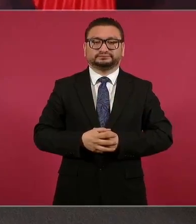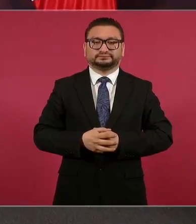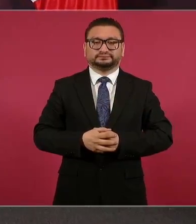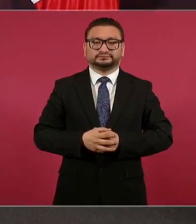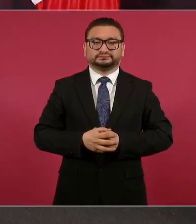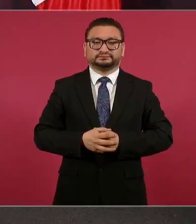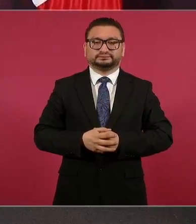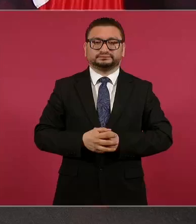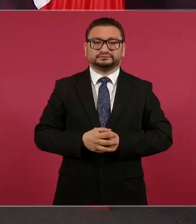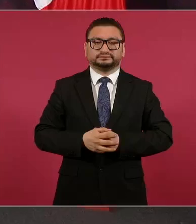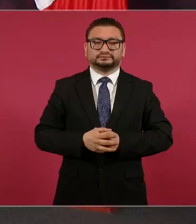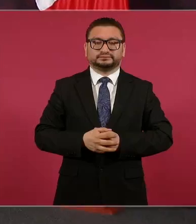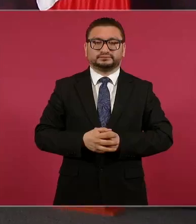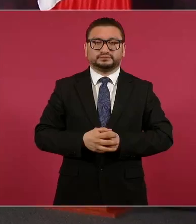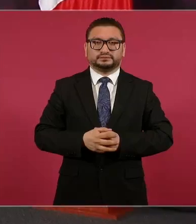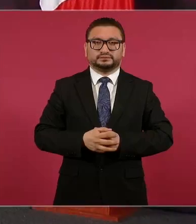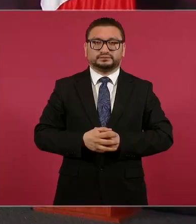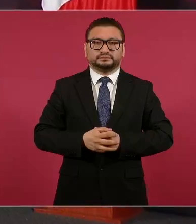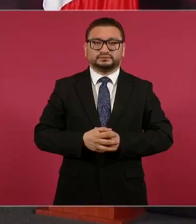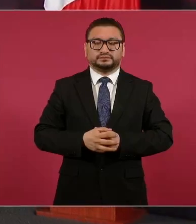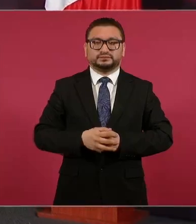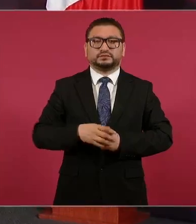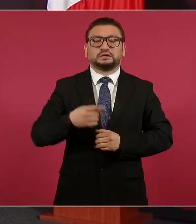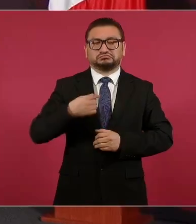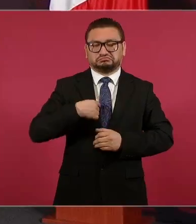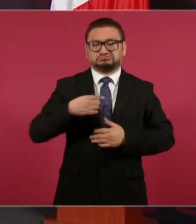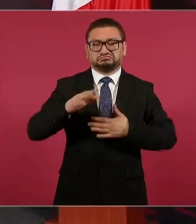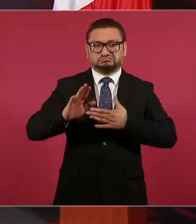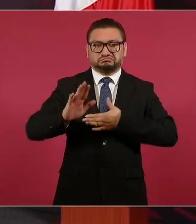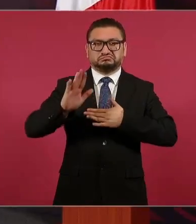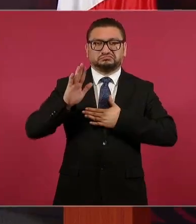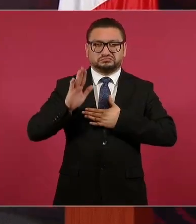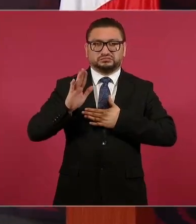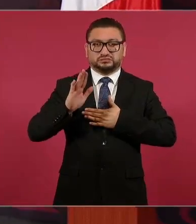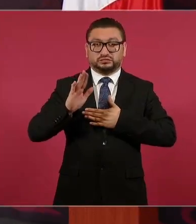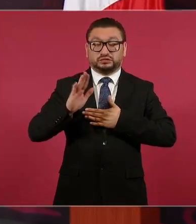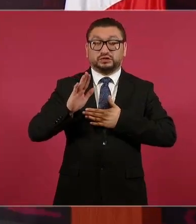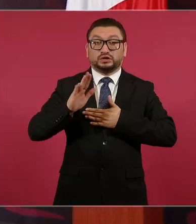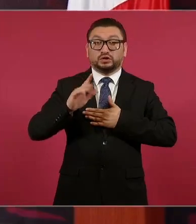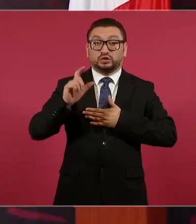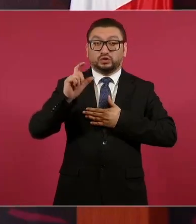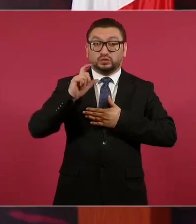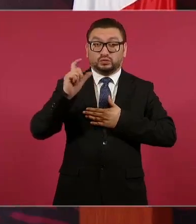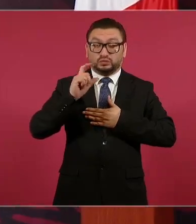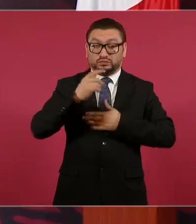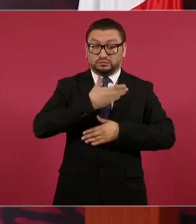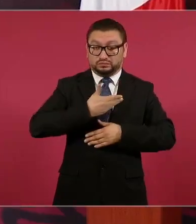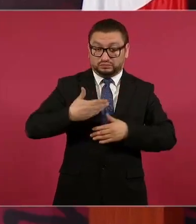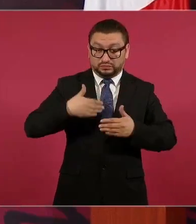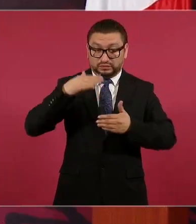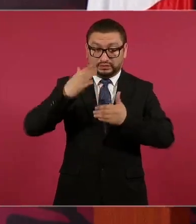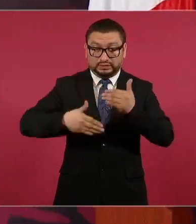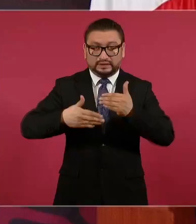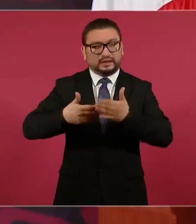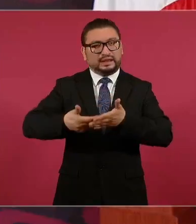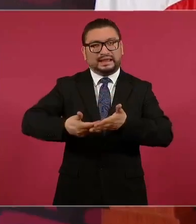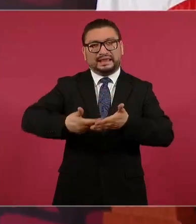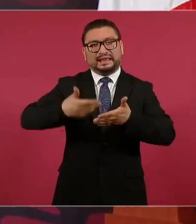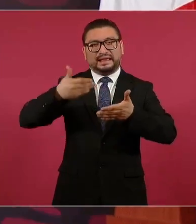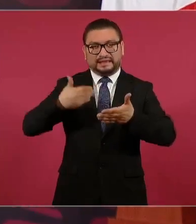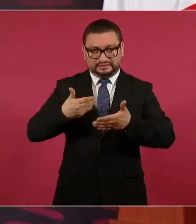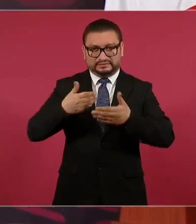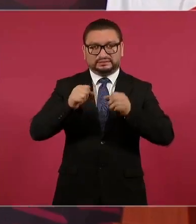con el compromiso de que antes de irnos tengamos el